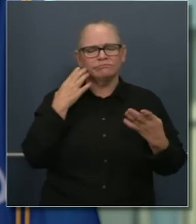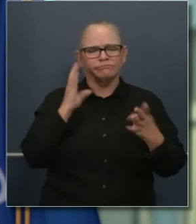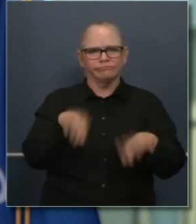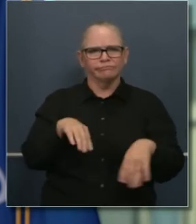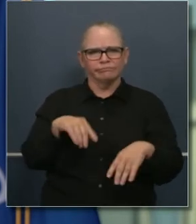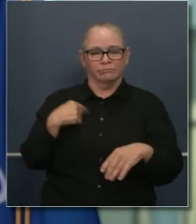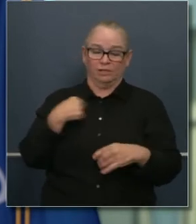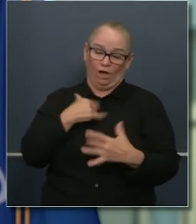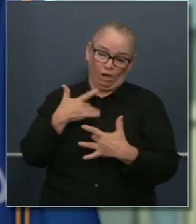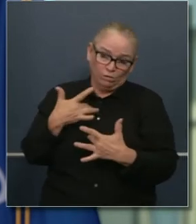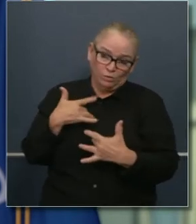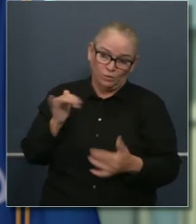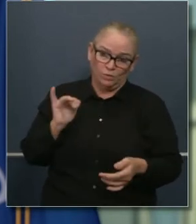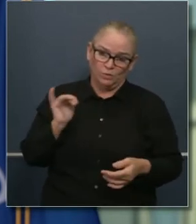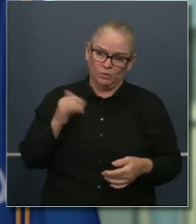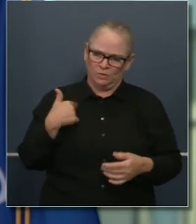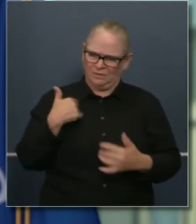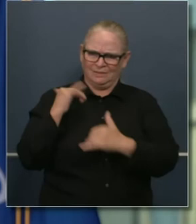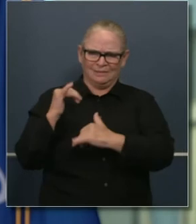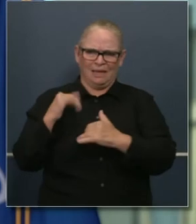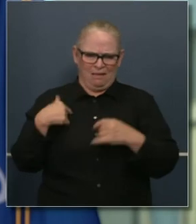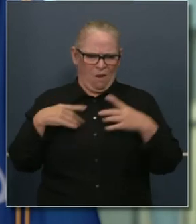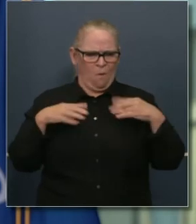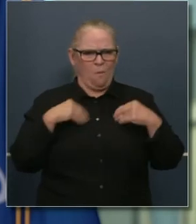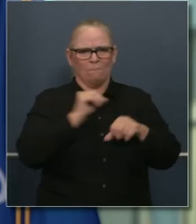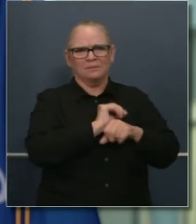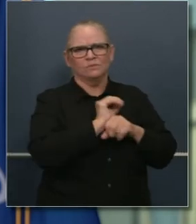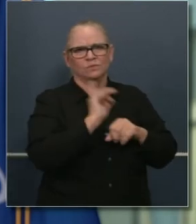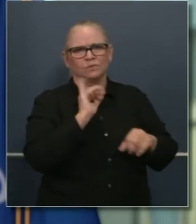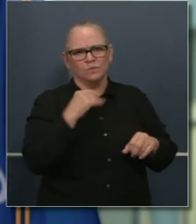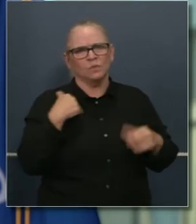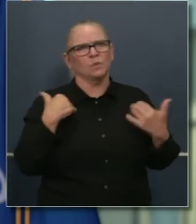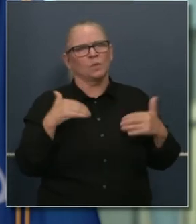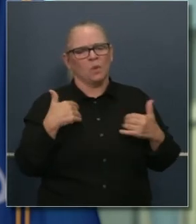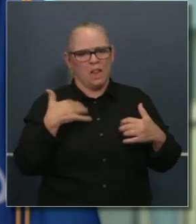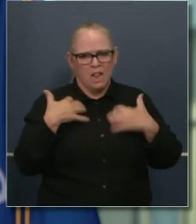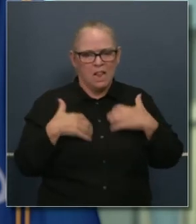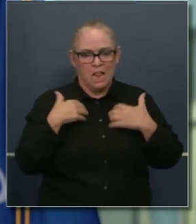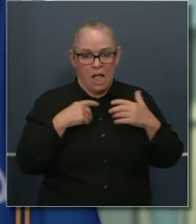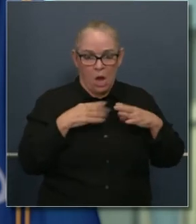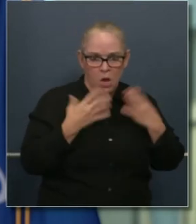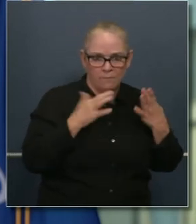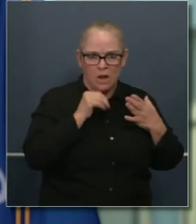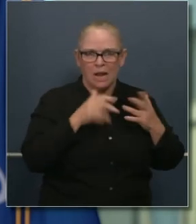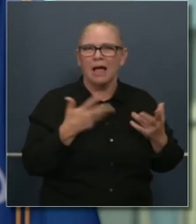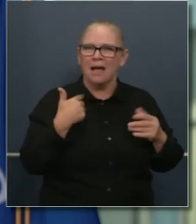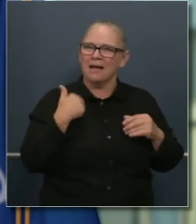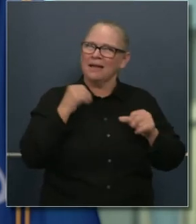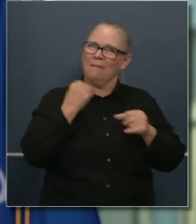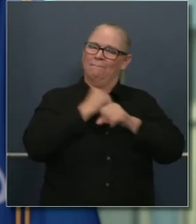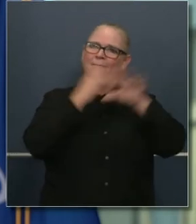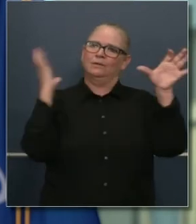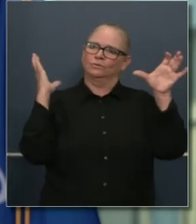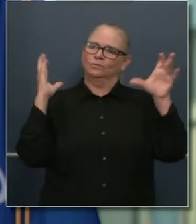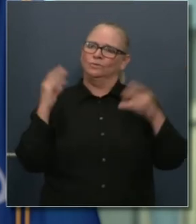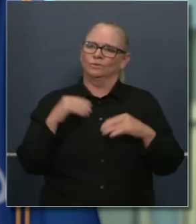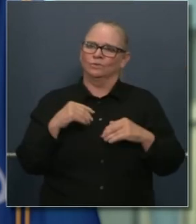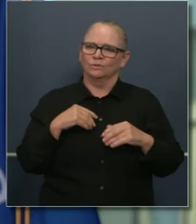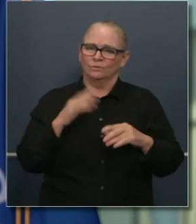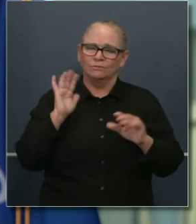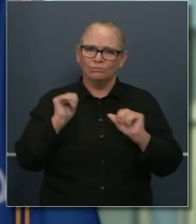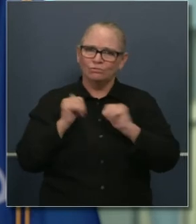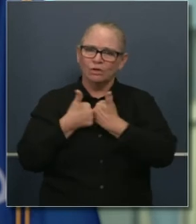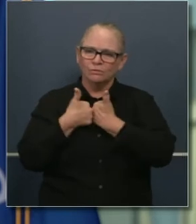me preocupa como antiguo empresario yo soy alguien que estoy bien claro en los retos que tienen los